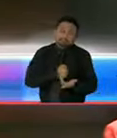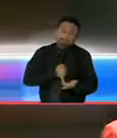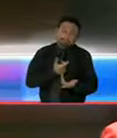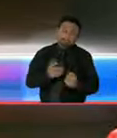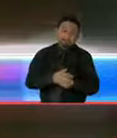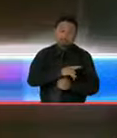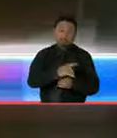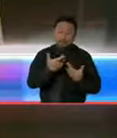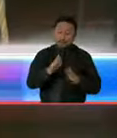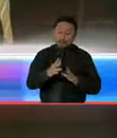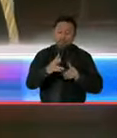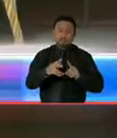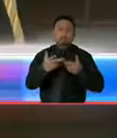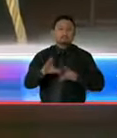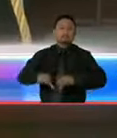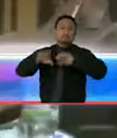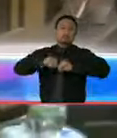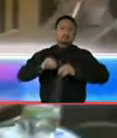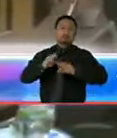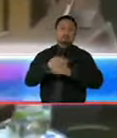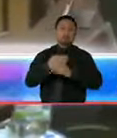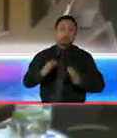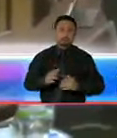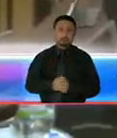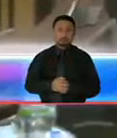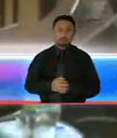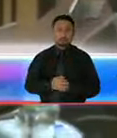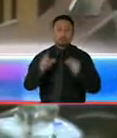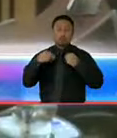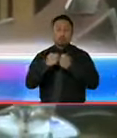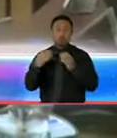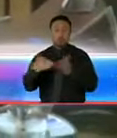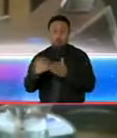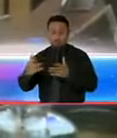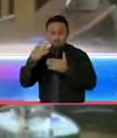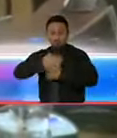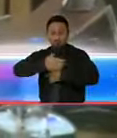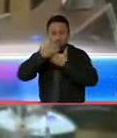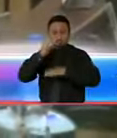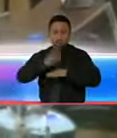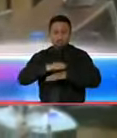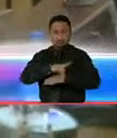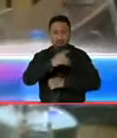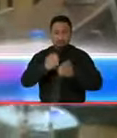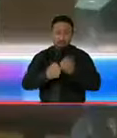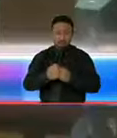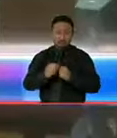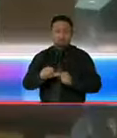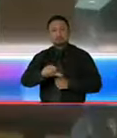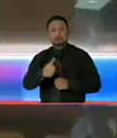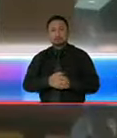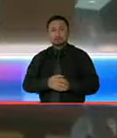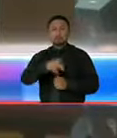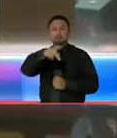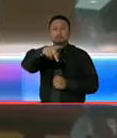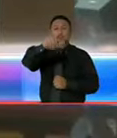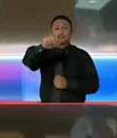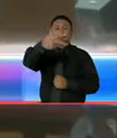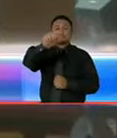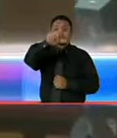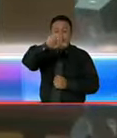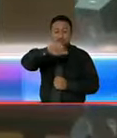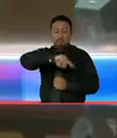asume sus funciones. En el pleno el malestar continuaría en la sección de opositores, pues luego de esta polémica surgió otra. Luis Pachala de Creo pedía que